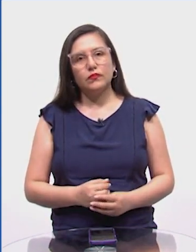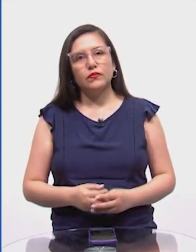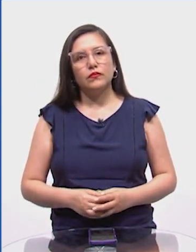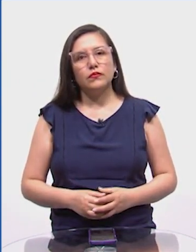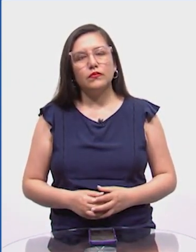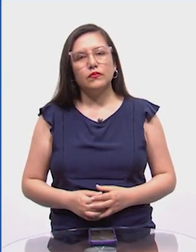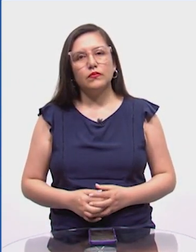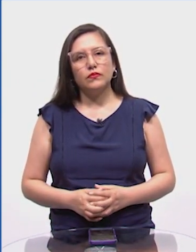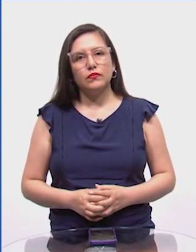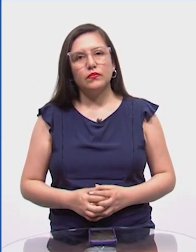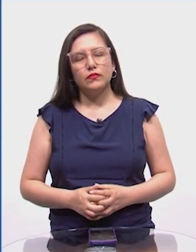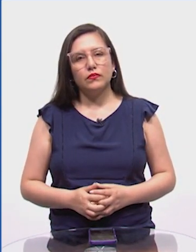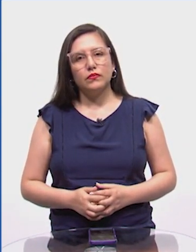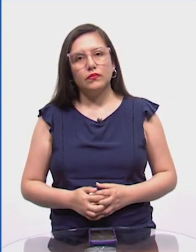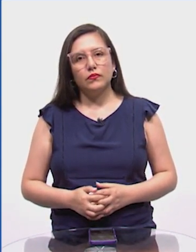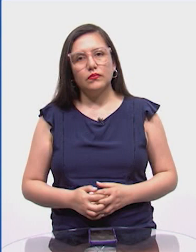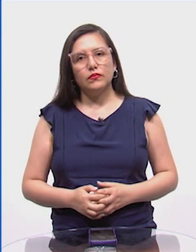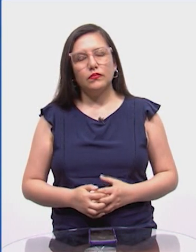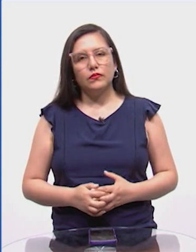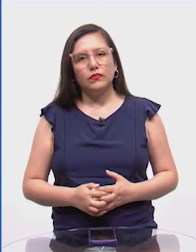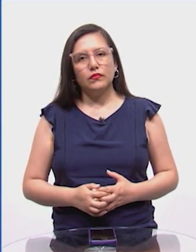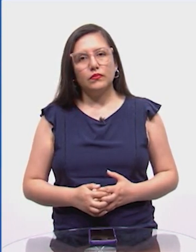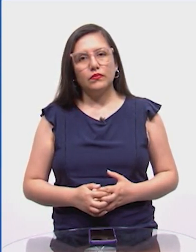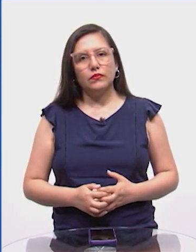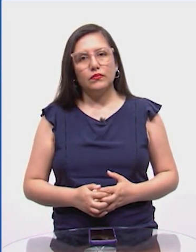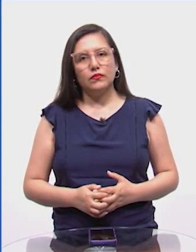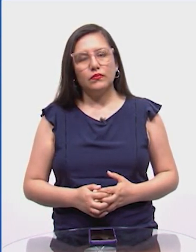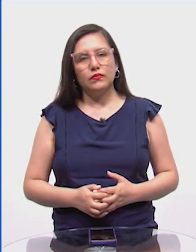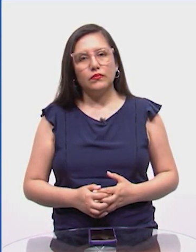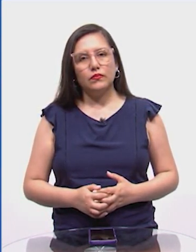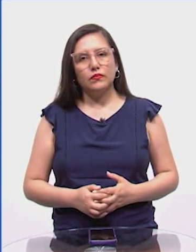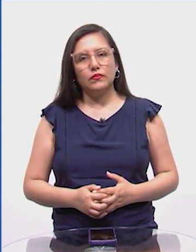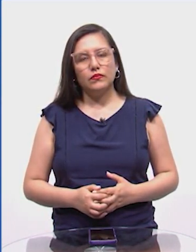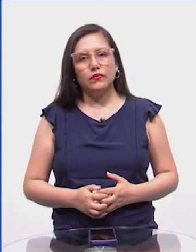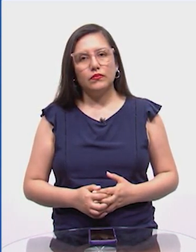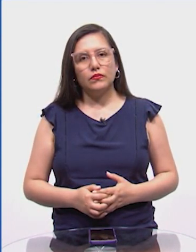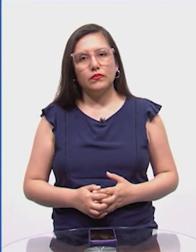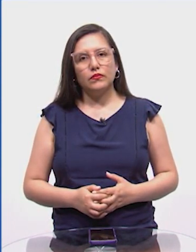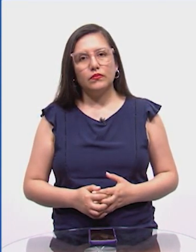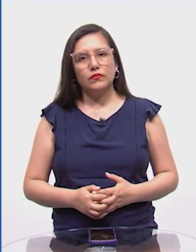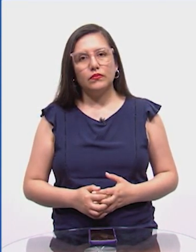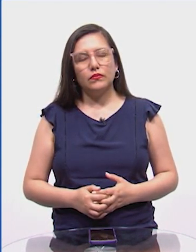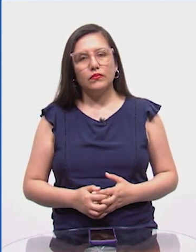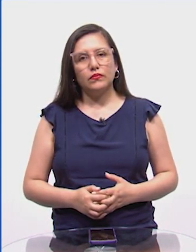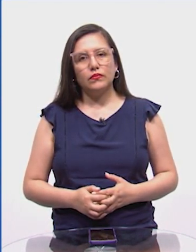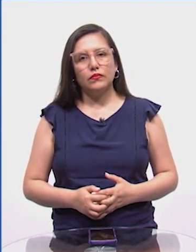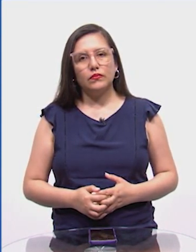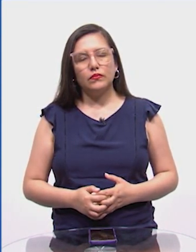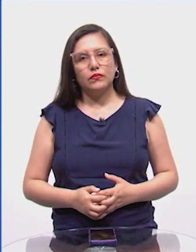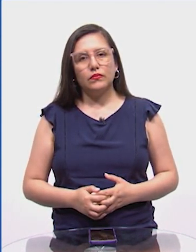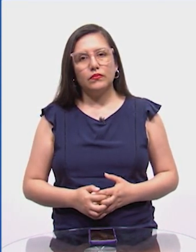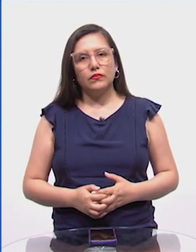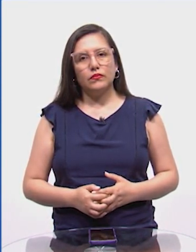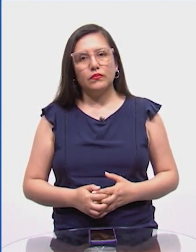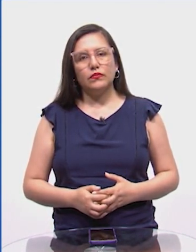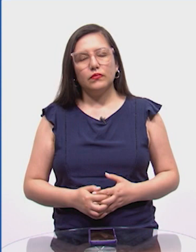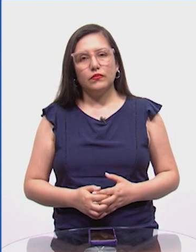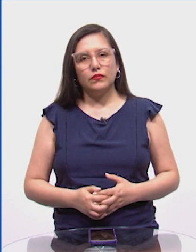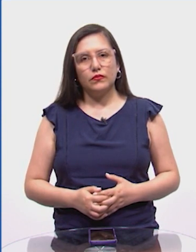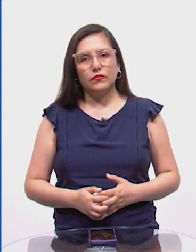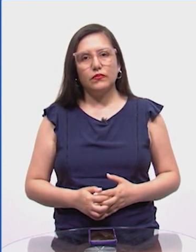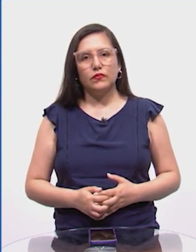han aumentado 3,6% positivo, menor que tasas anteriores, que crecía 12, 9, 8, ahora está bajo,